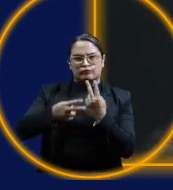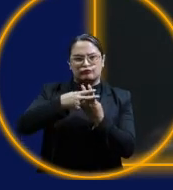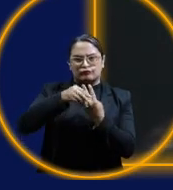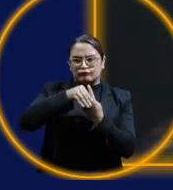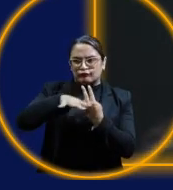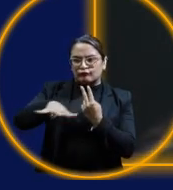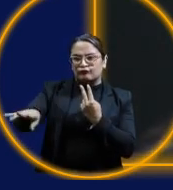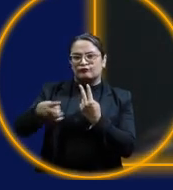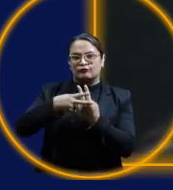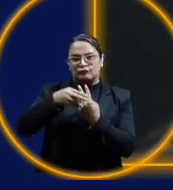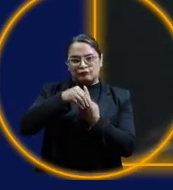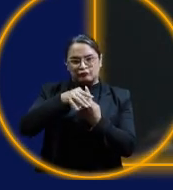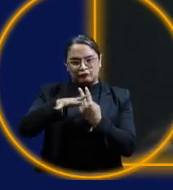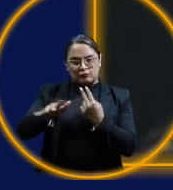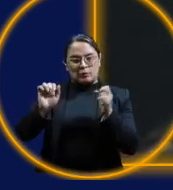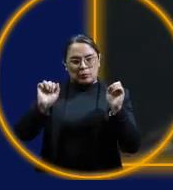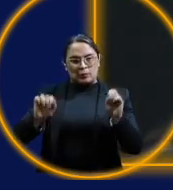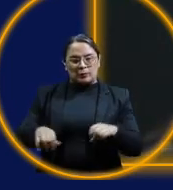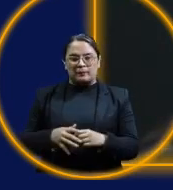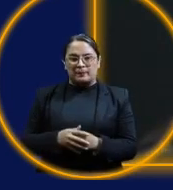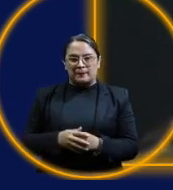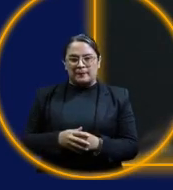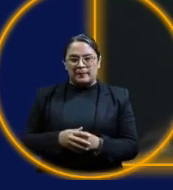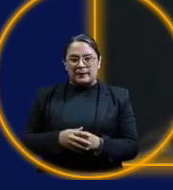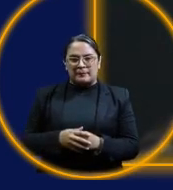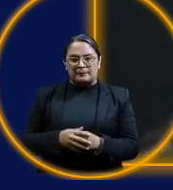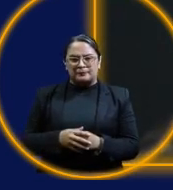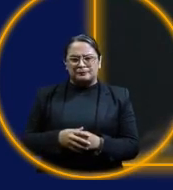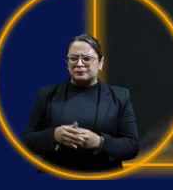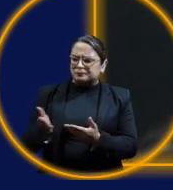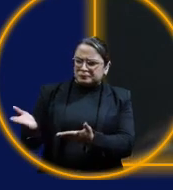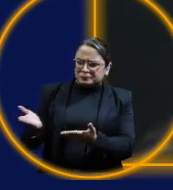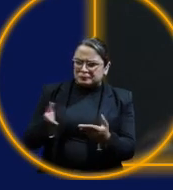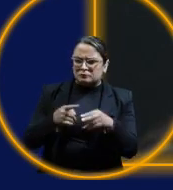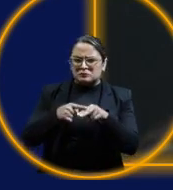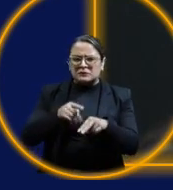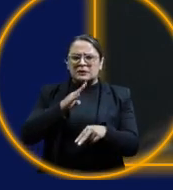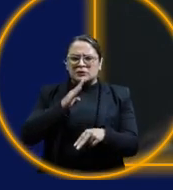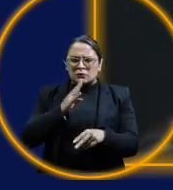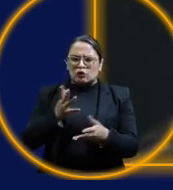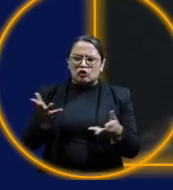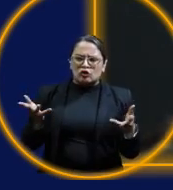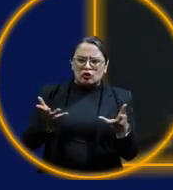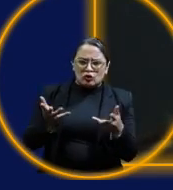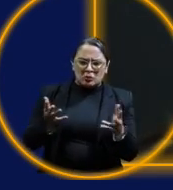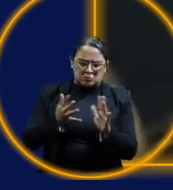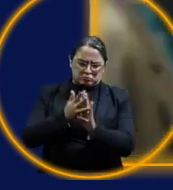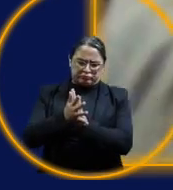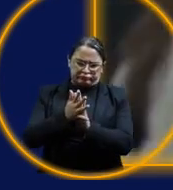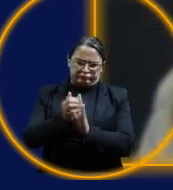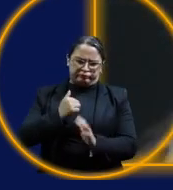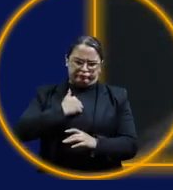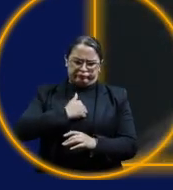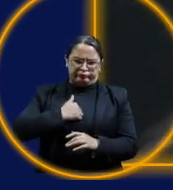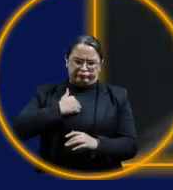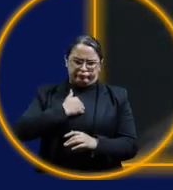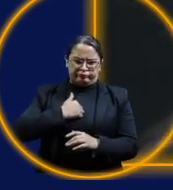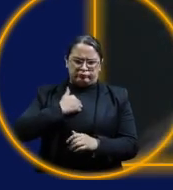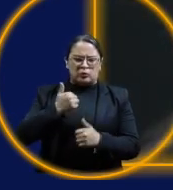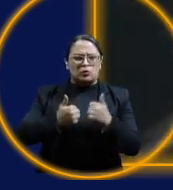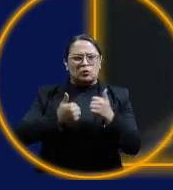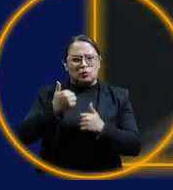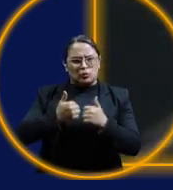primero quiero tener un sentido de quién eres De dónde eres De dónde vienes Cuéntame de cómo eres cuál es tu